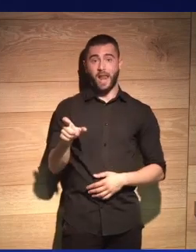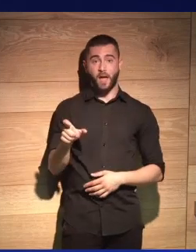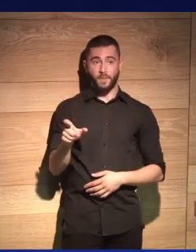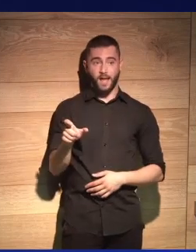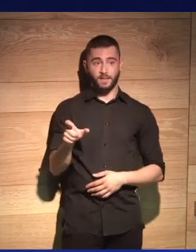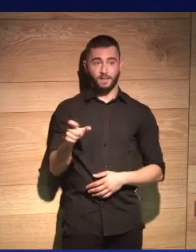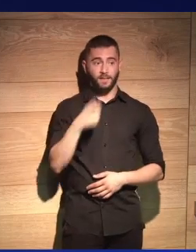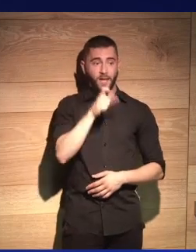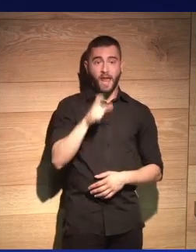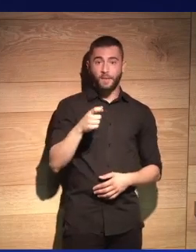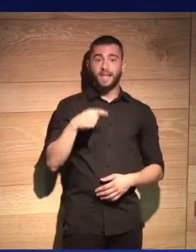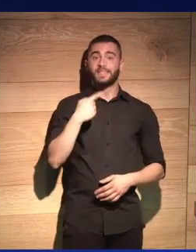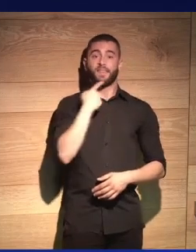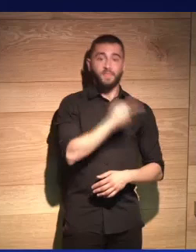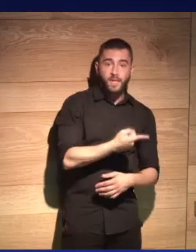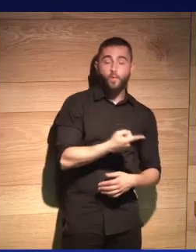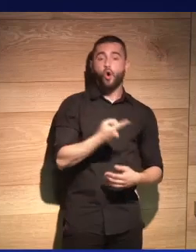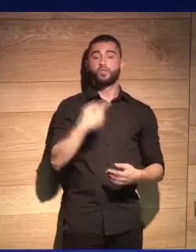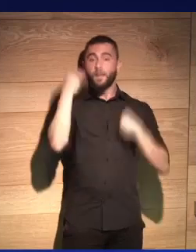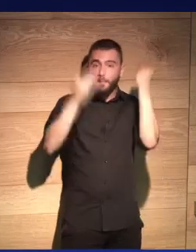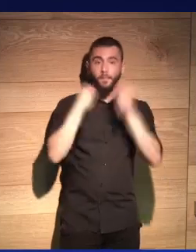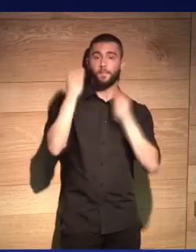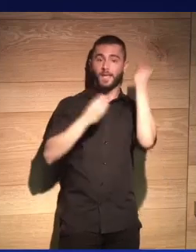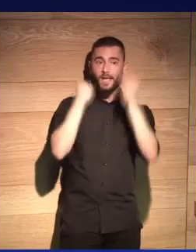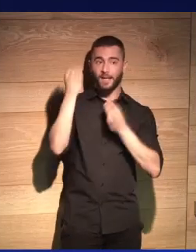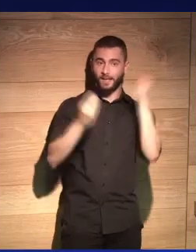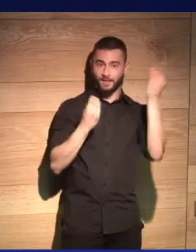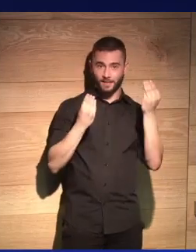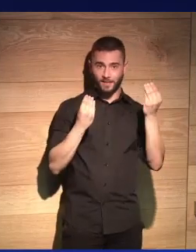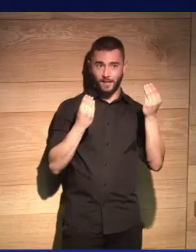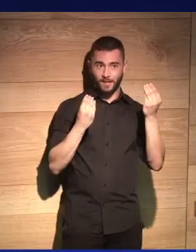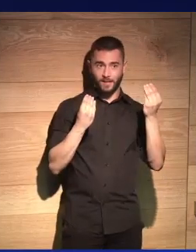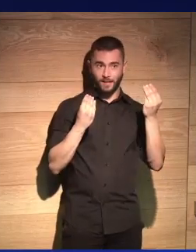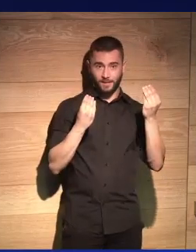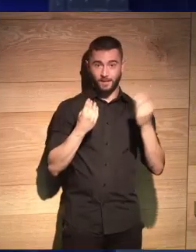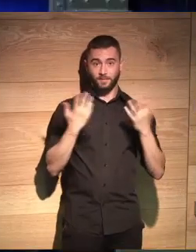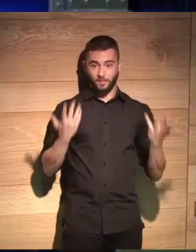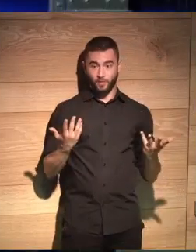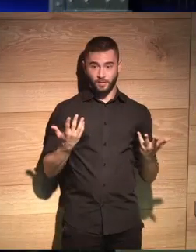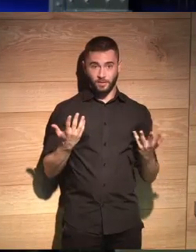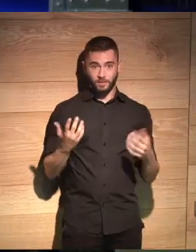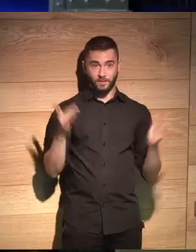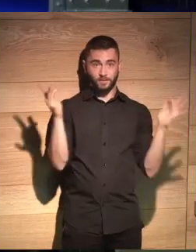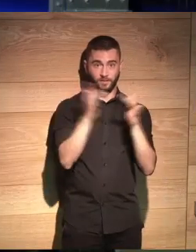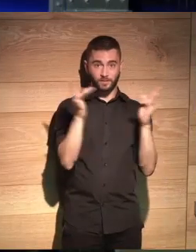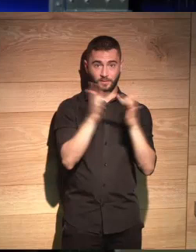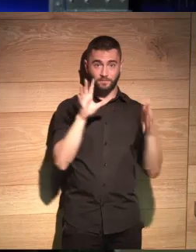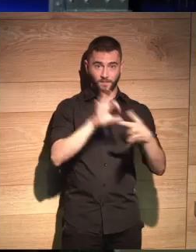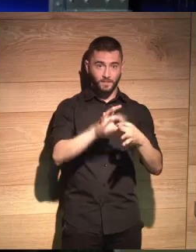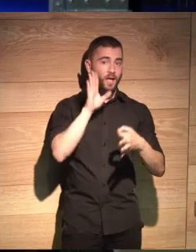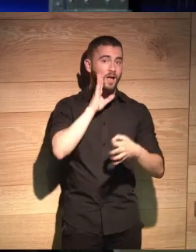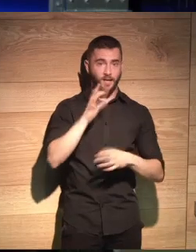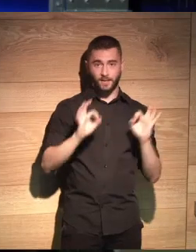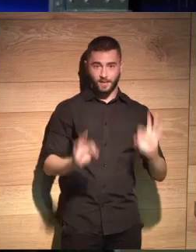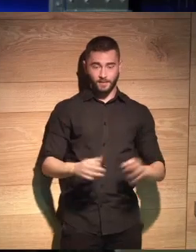estas palabras que piensan ustedes y que dirán a otros. O sea, se teje con eso la relación entre las personas, ¿no? Es